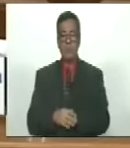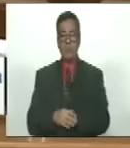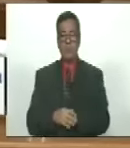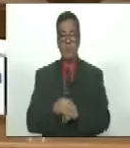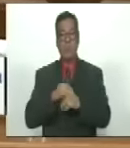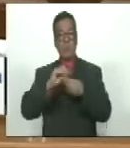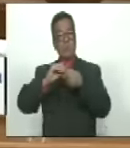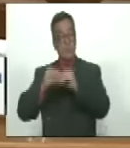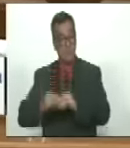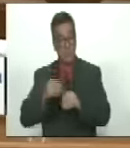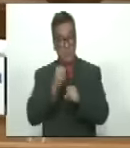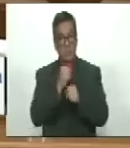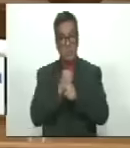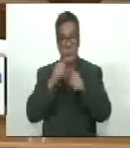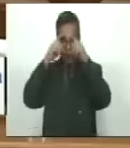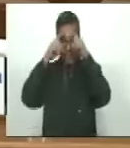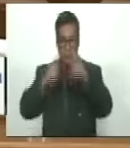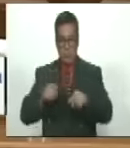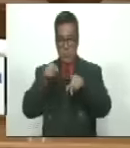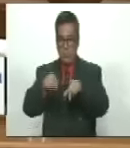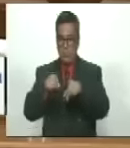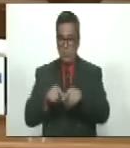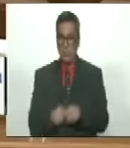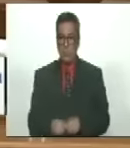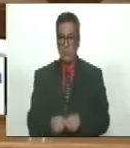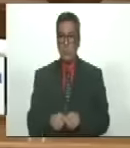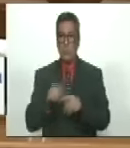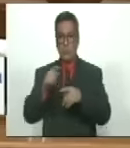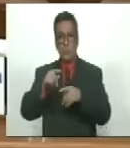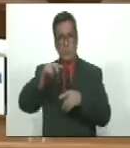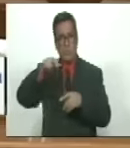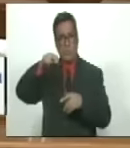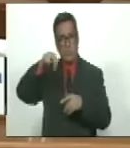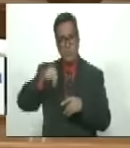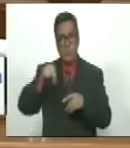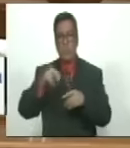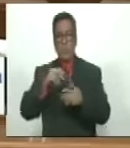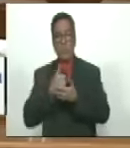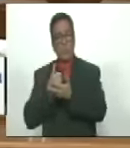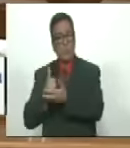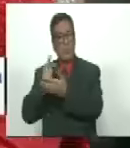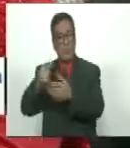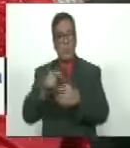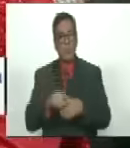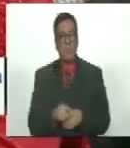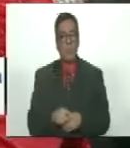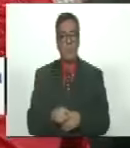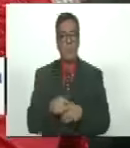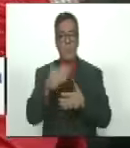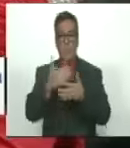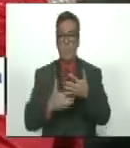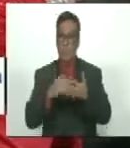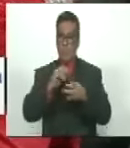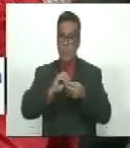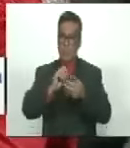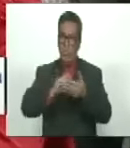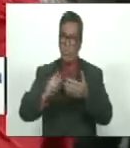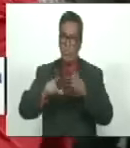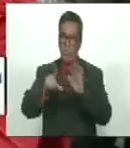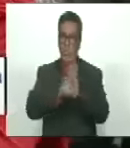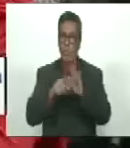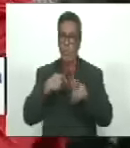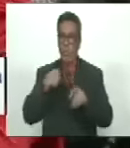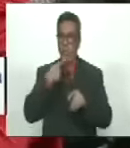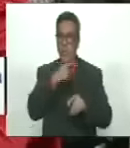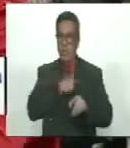la metodología, definimos una metodología para los aportes. Lo otro que nos dijo el